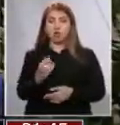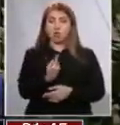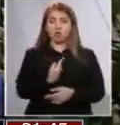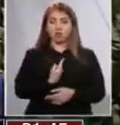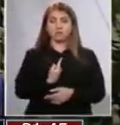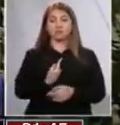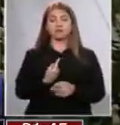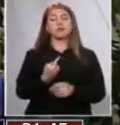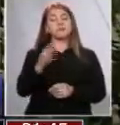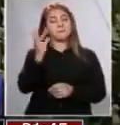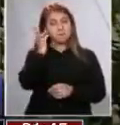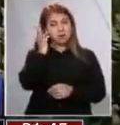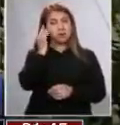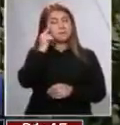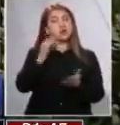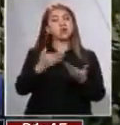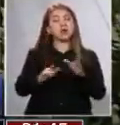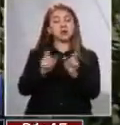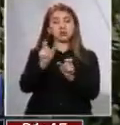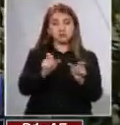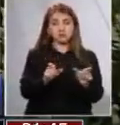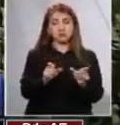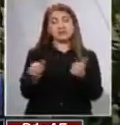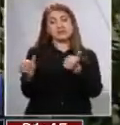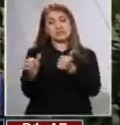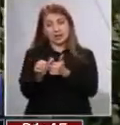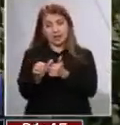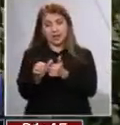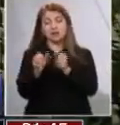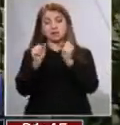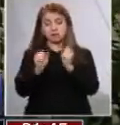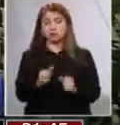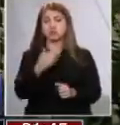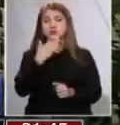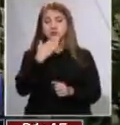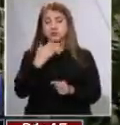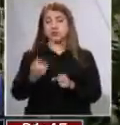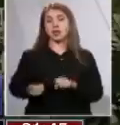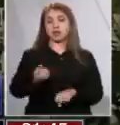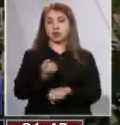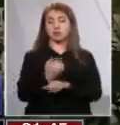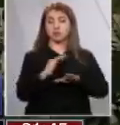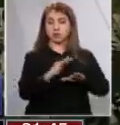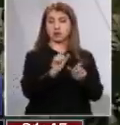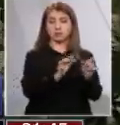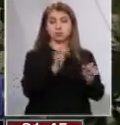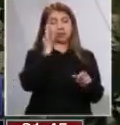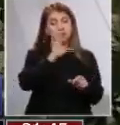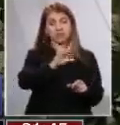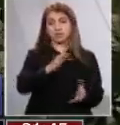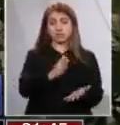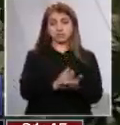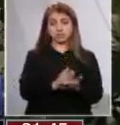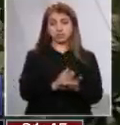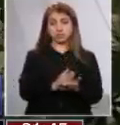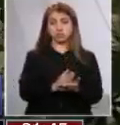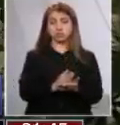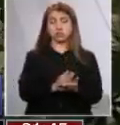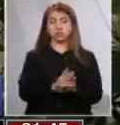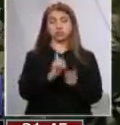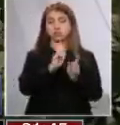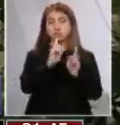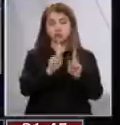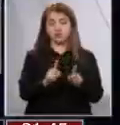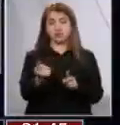Básicamente es de la mujer, pero cualquier otra persona cercana puede también apoyar a esta mujer en la decisión. No debe de estar